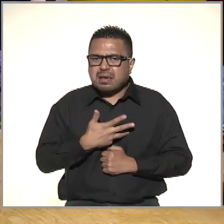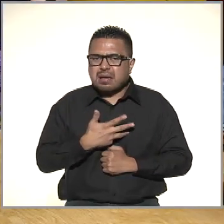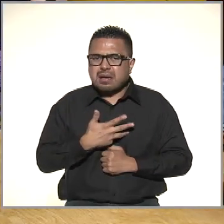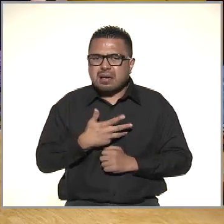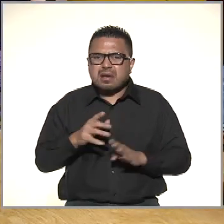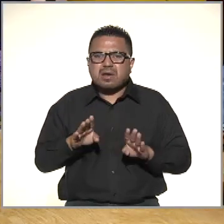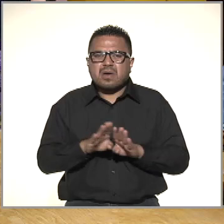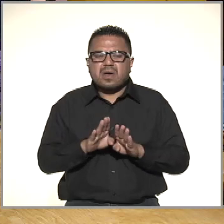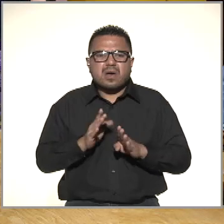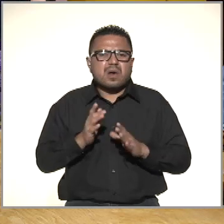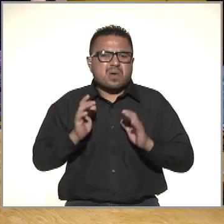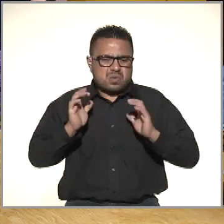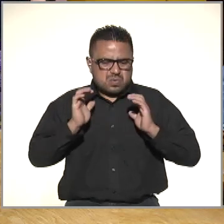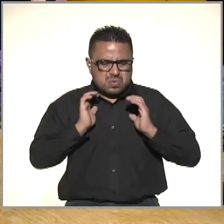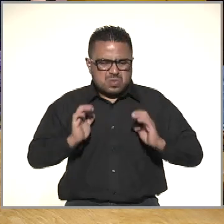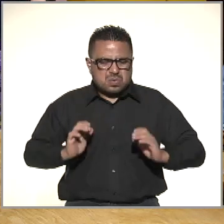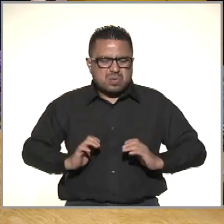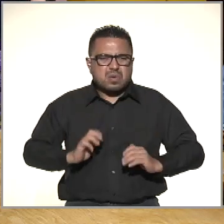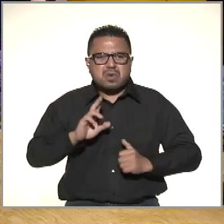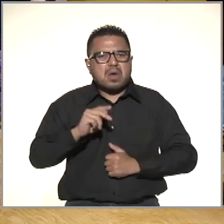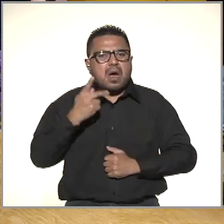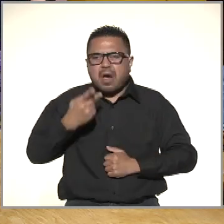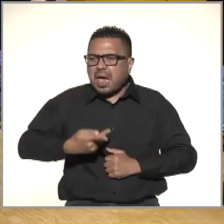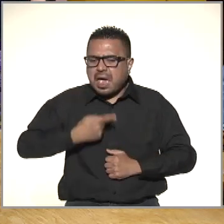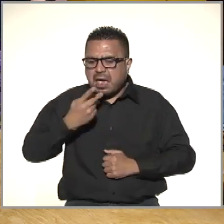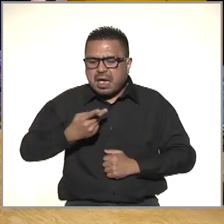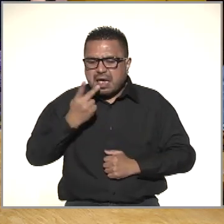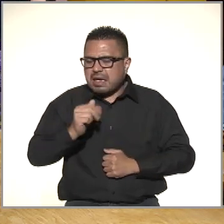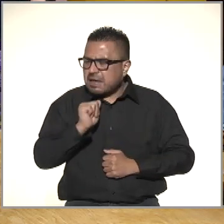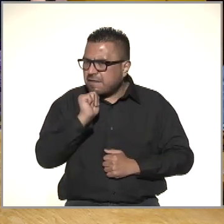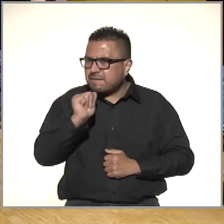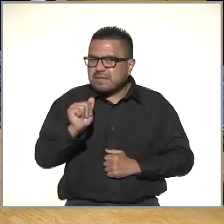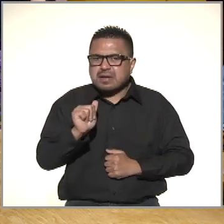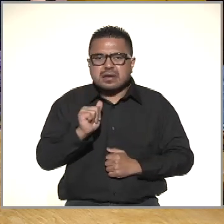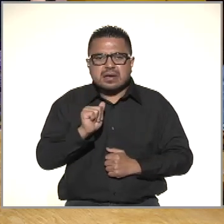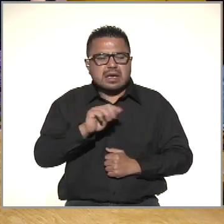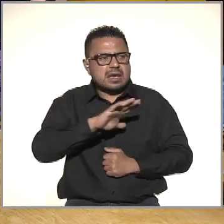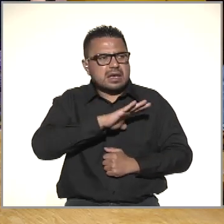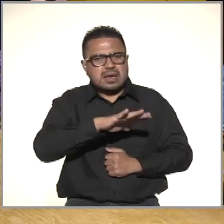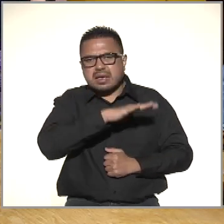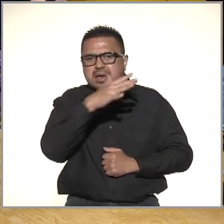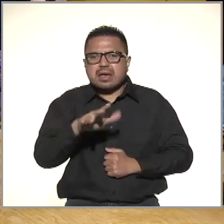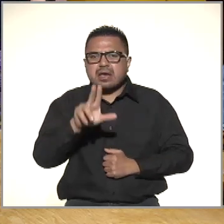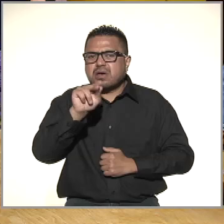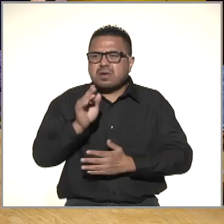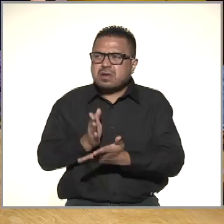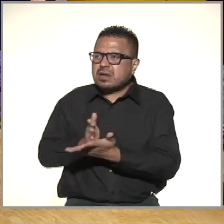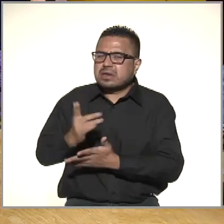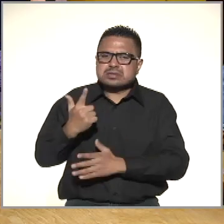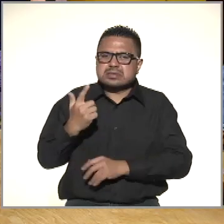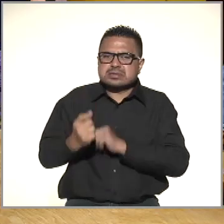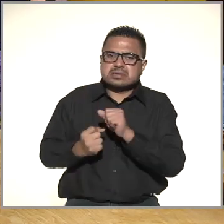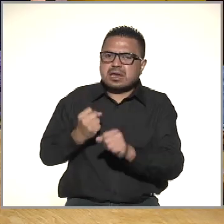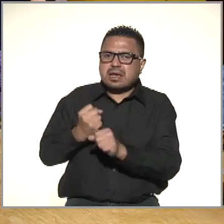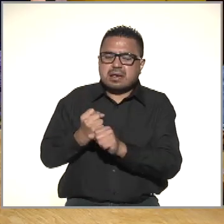tensión muscular, no hablan, por supuesto, y generalmente no llegan a los 7 años de edad.